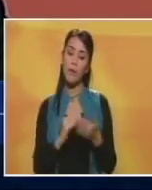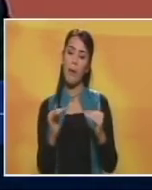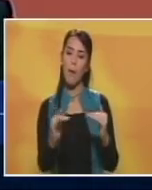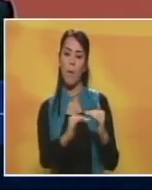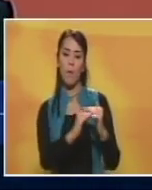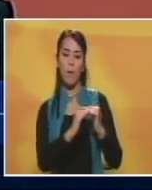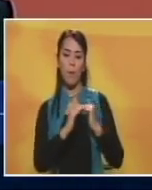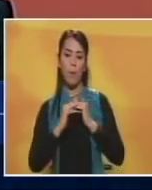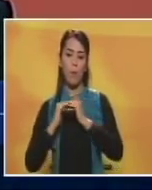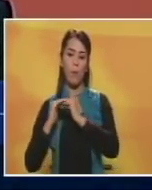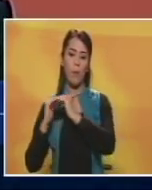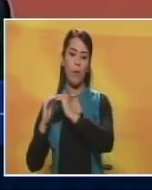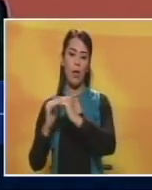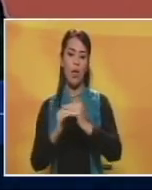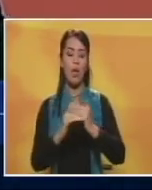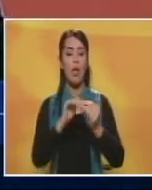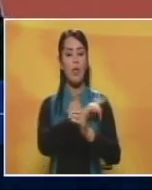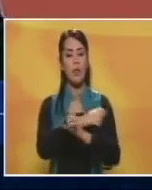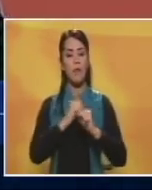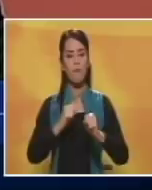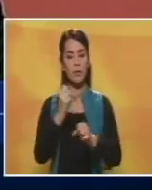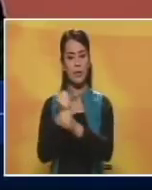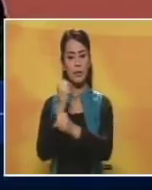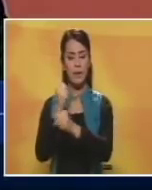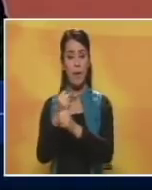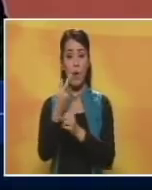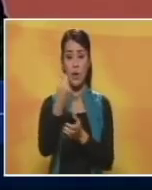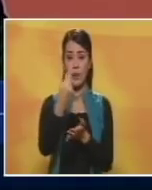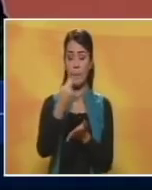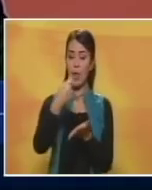equilibrios entre la fuerza del trabajo y el capital.